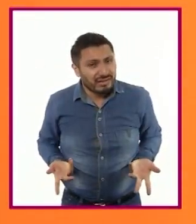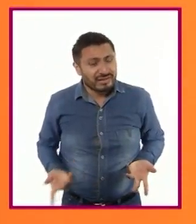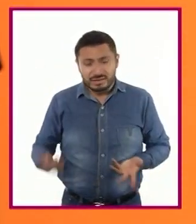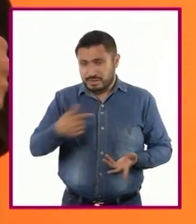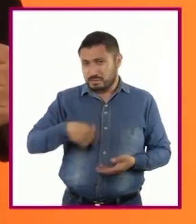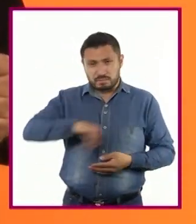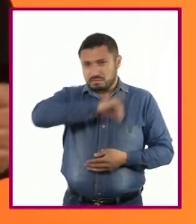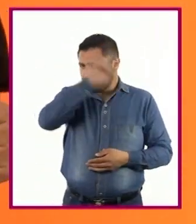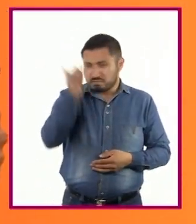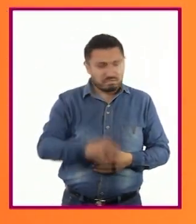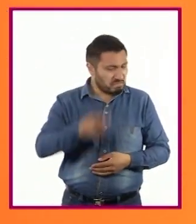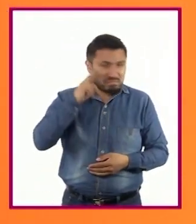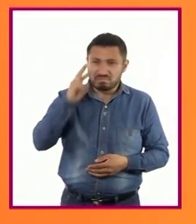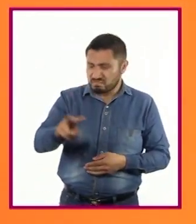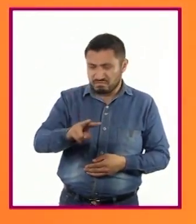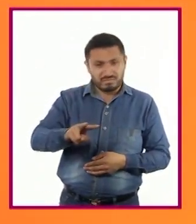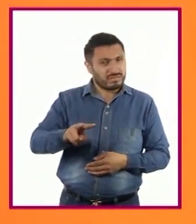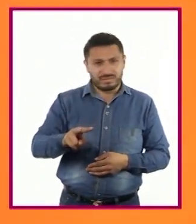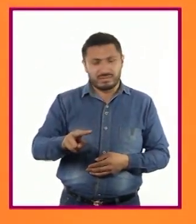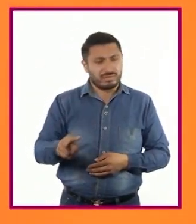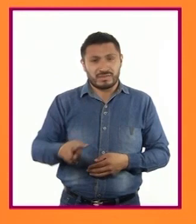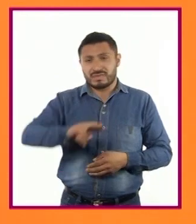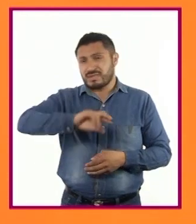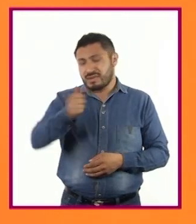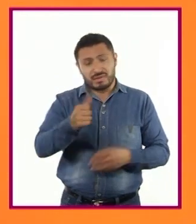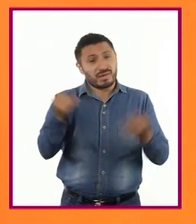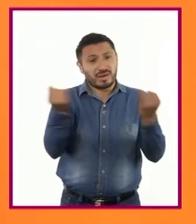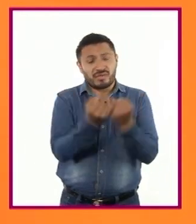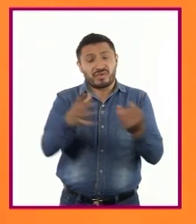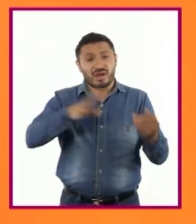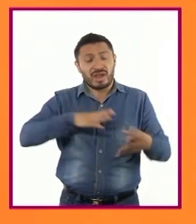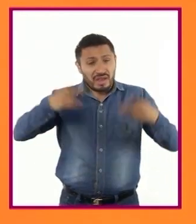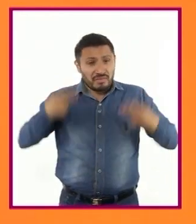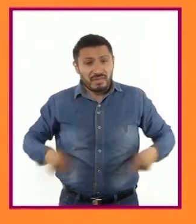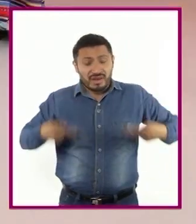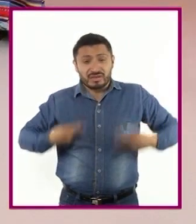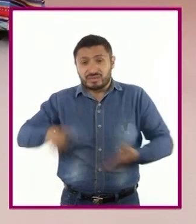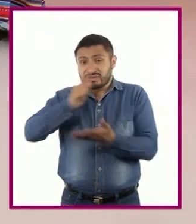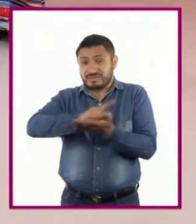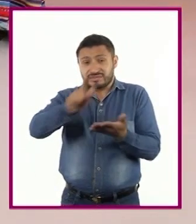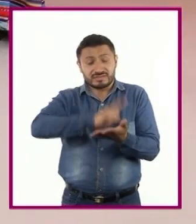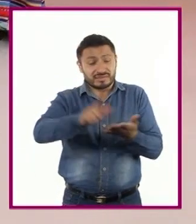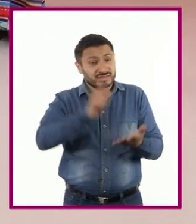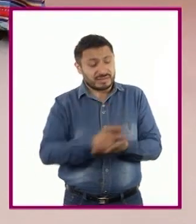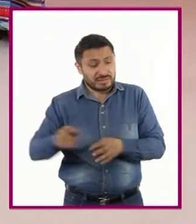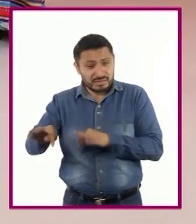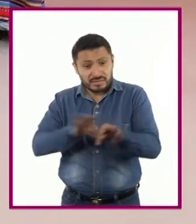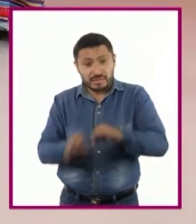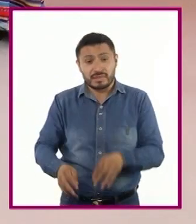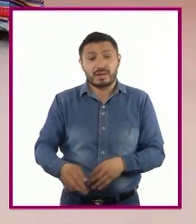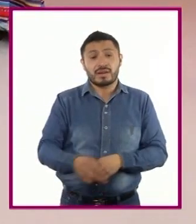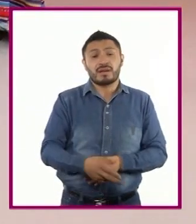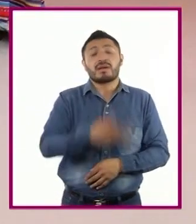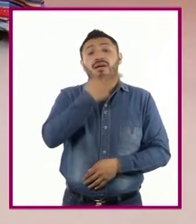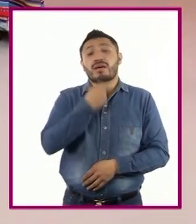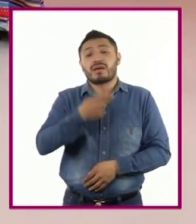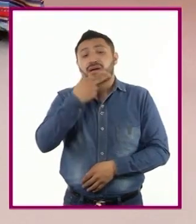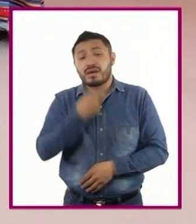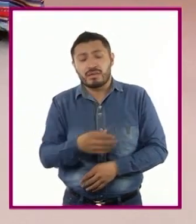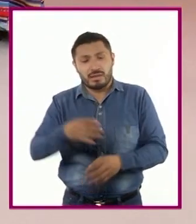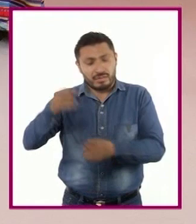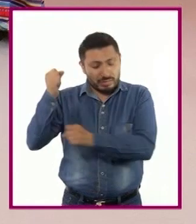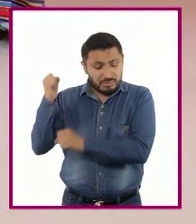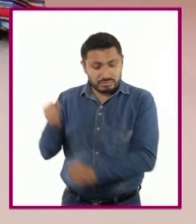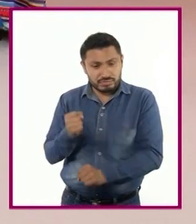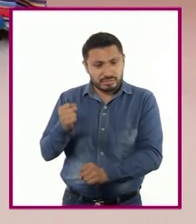no he visto en ninguna parte una escultura donde esté la gente de intendencia. El varón está con el